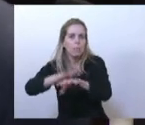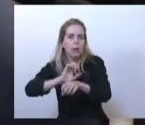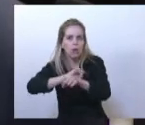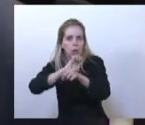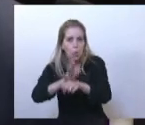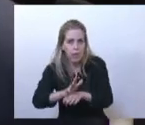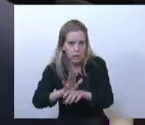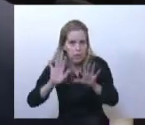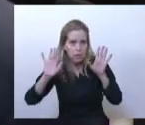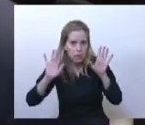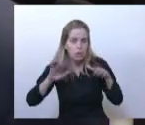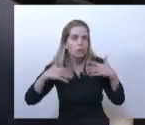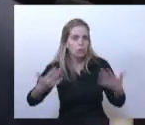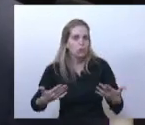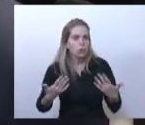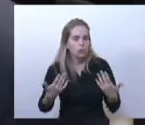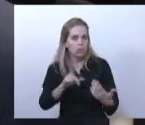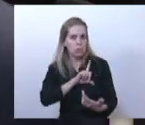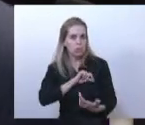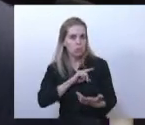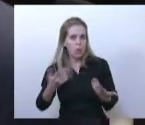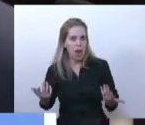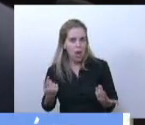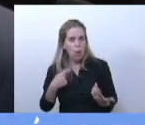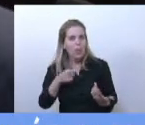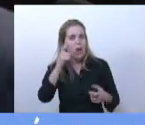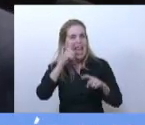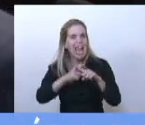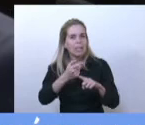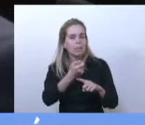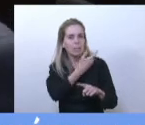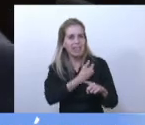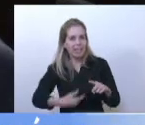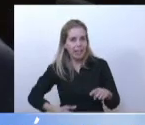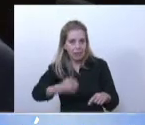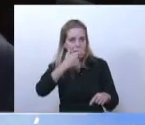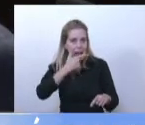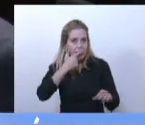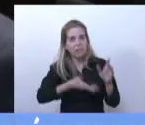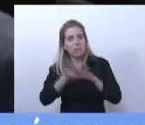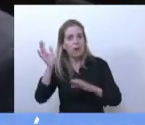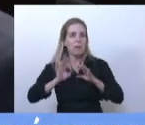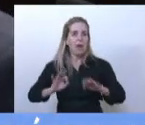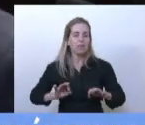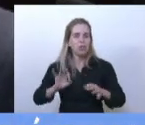no se suele cuando el ex presidente de la nación en vacaciones en europa